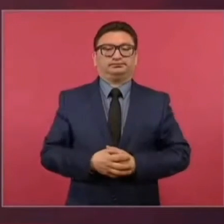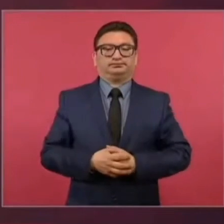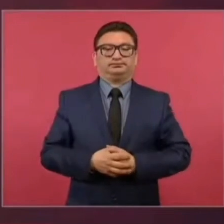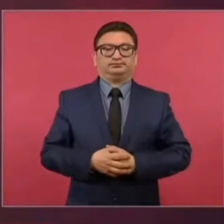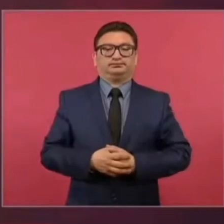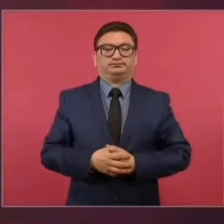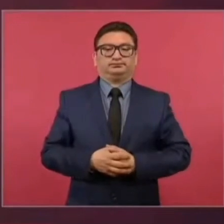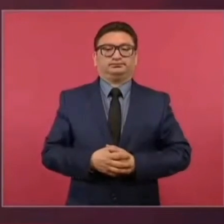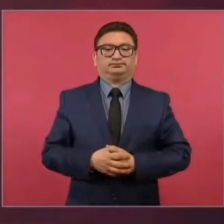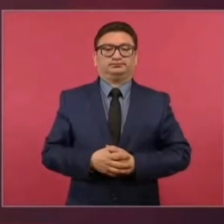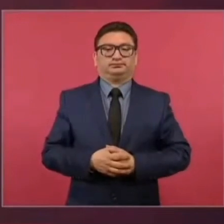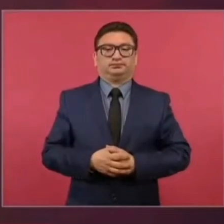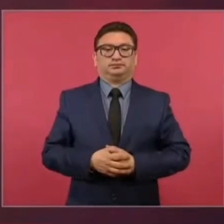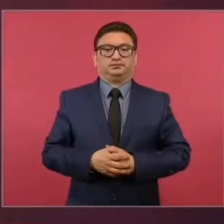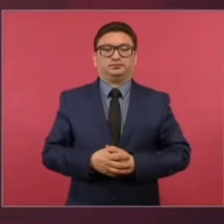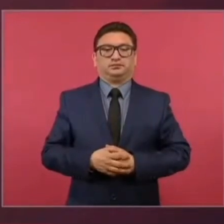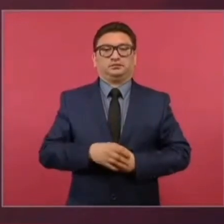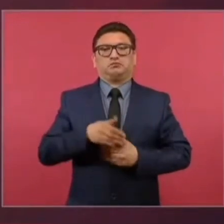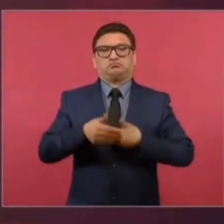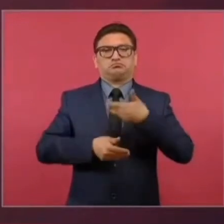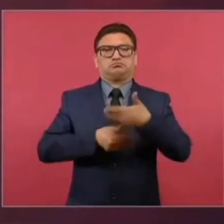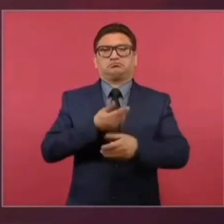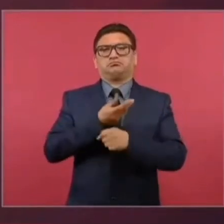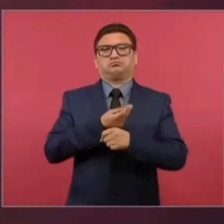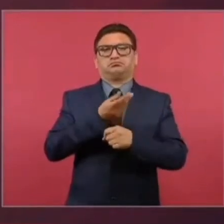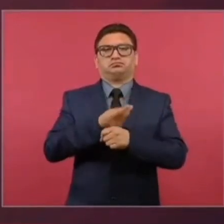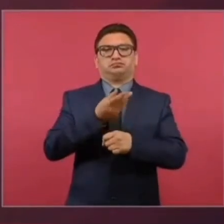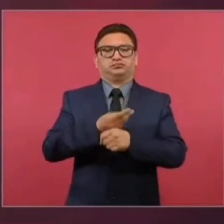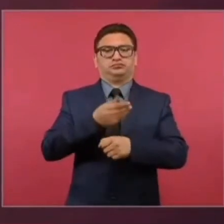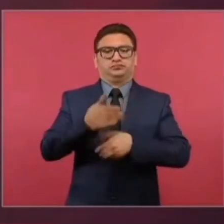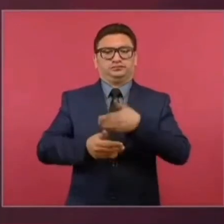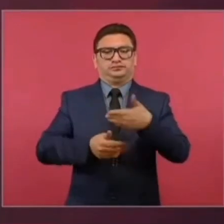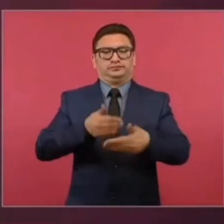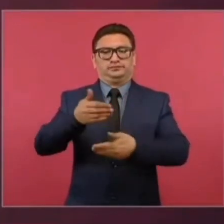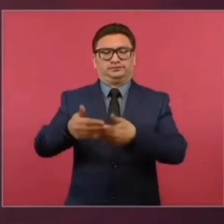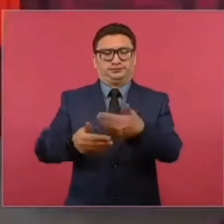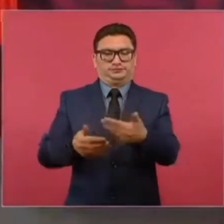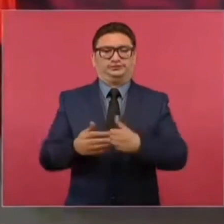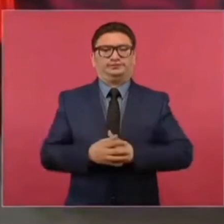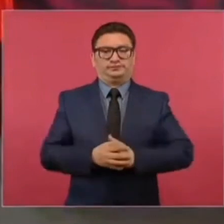Y se está avanzando en construir